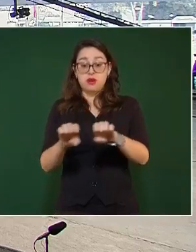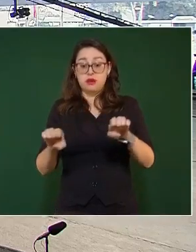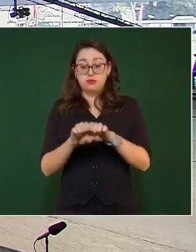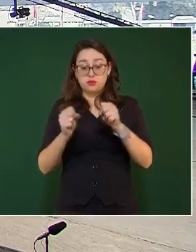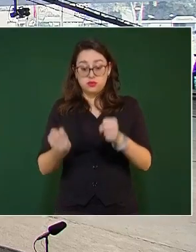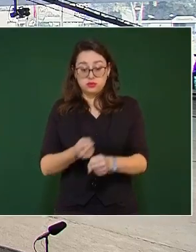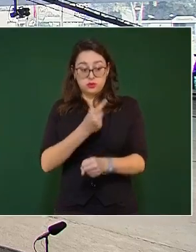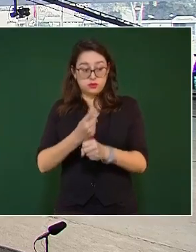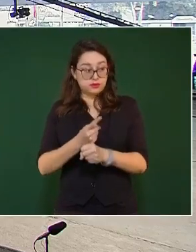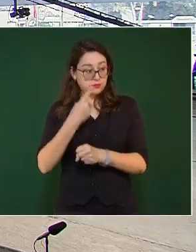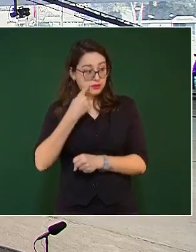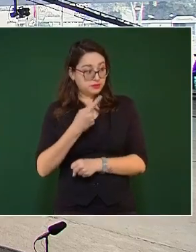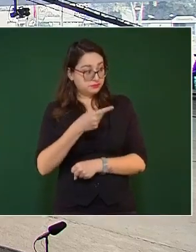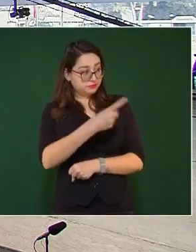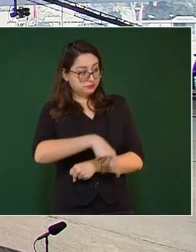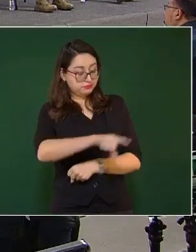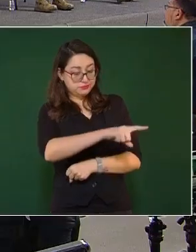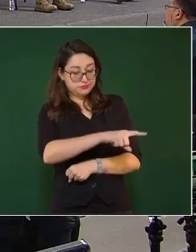aquí.